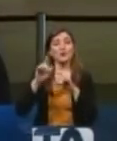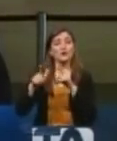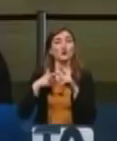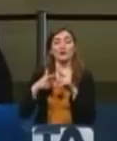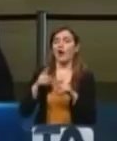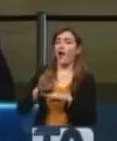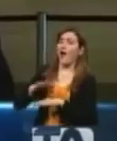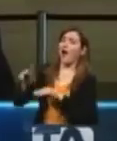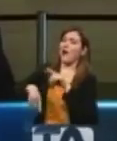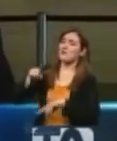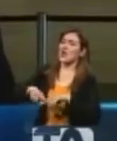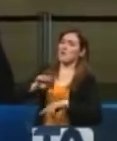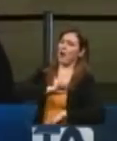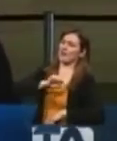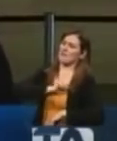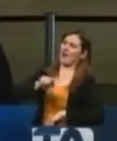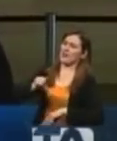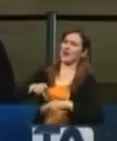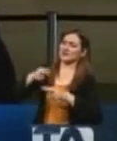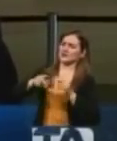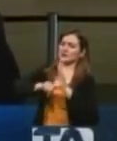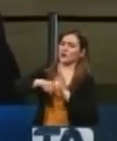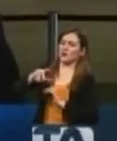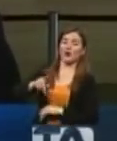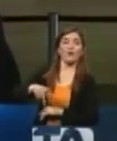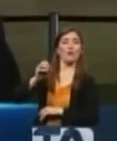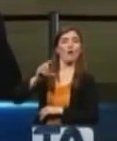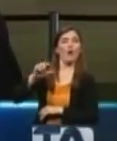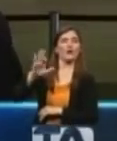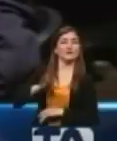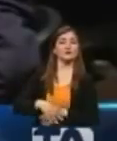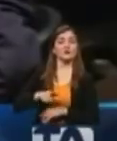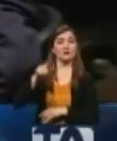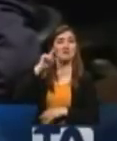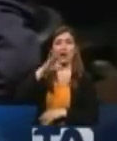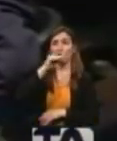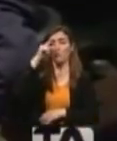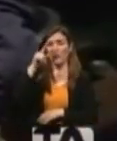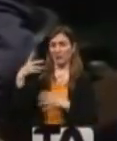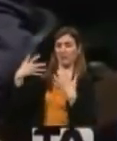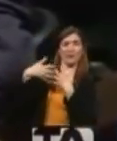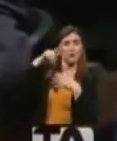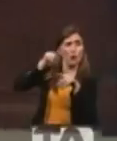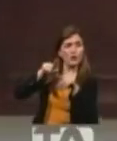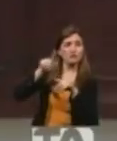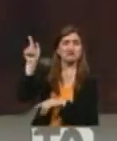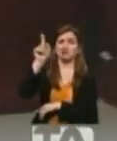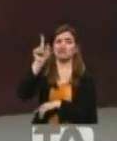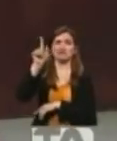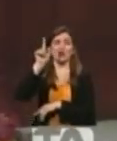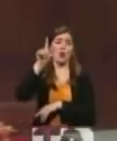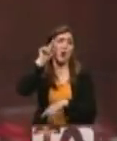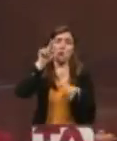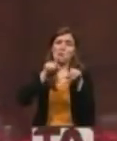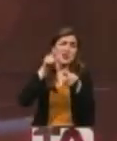tan animados ni siquiera merecen una respuesta. No existe ningún pacto, lo que existe son coincidencias. La bancada de Integración Nacional también insiste en que